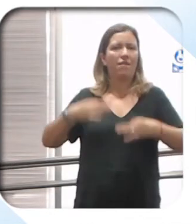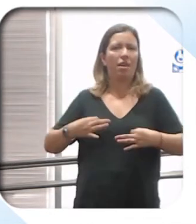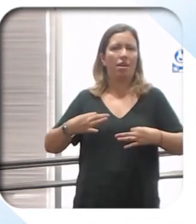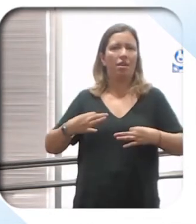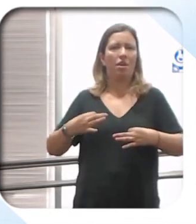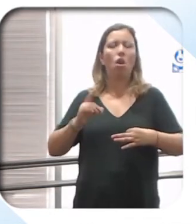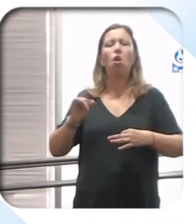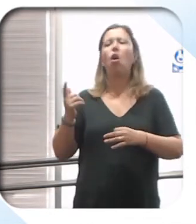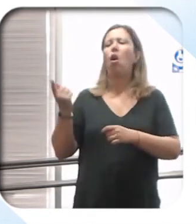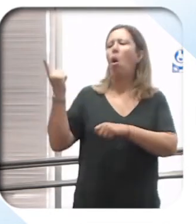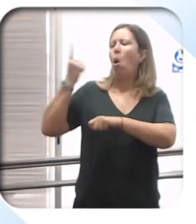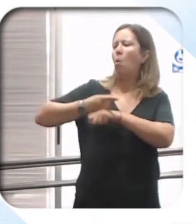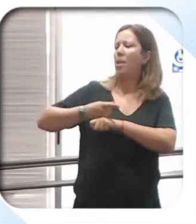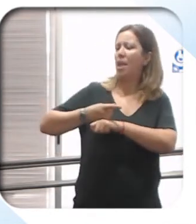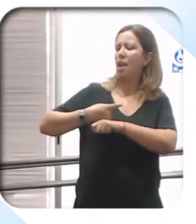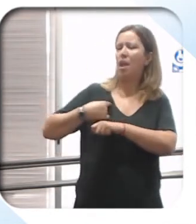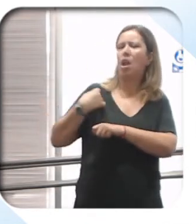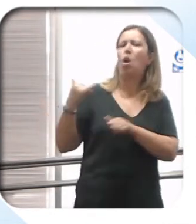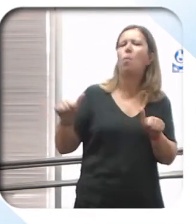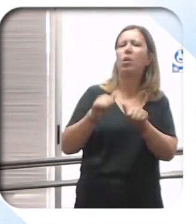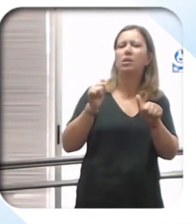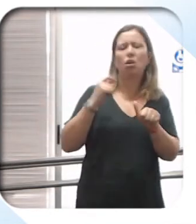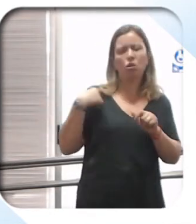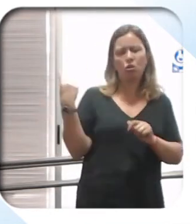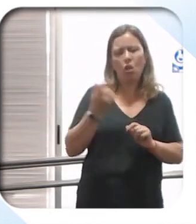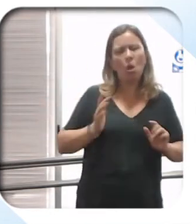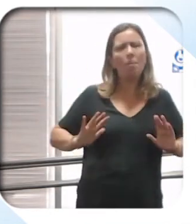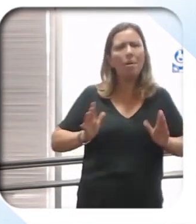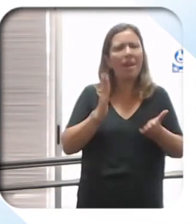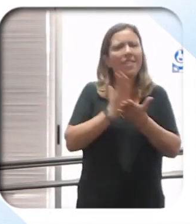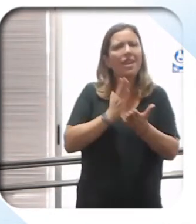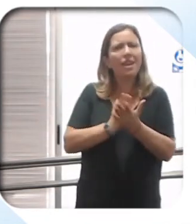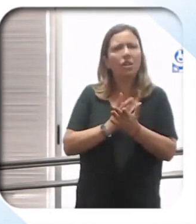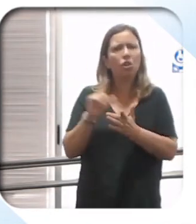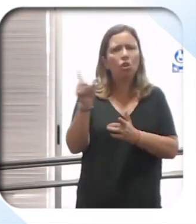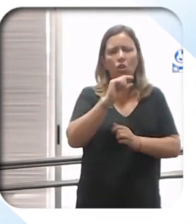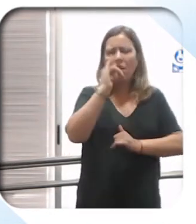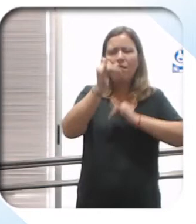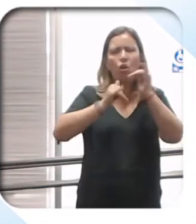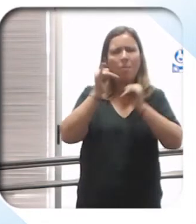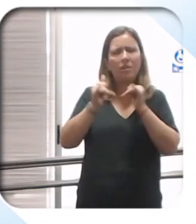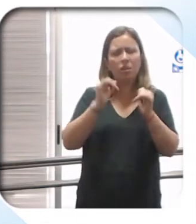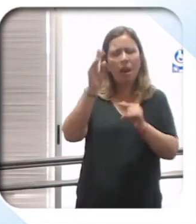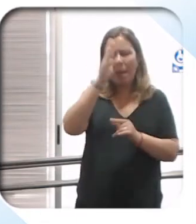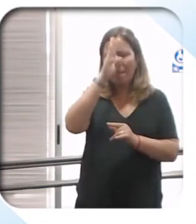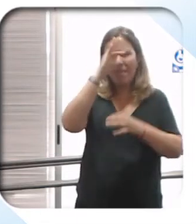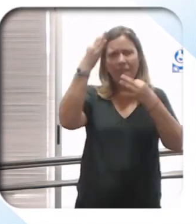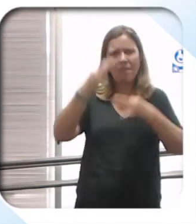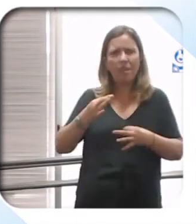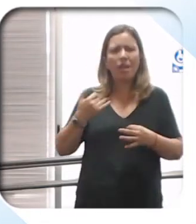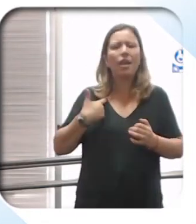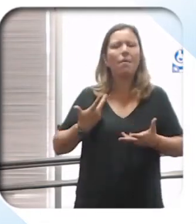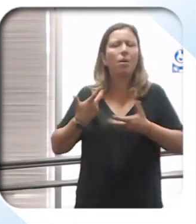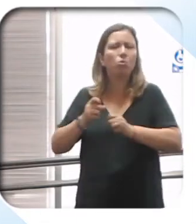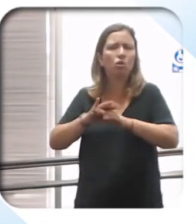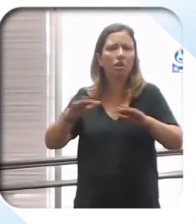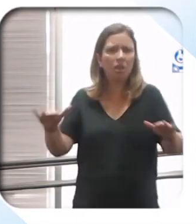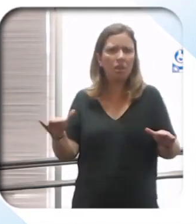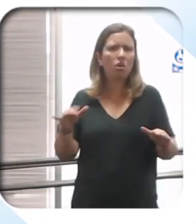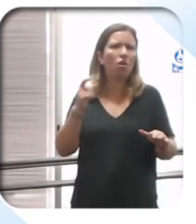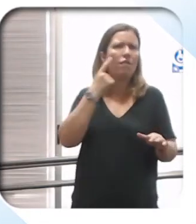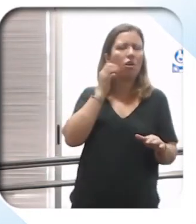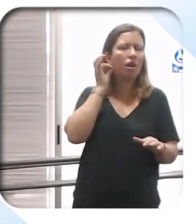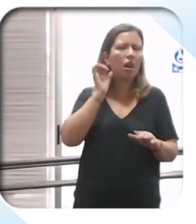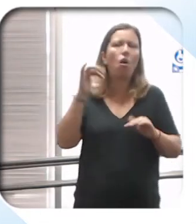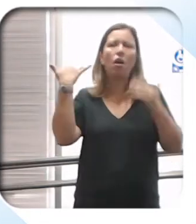leer una guía, sino formarnos en derechos, leer todos estos marcos que nos amparan, que amparan a los niños y tratar de niños,